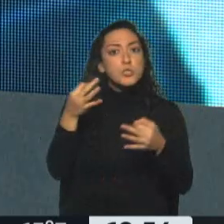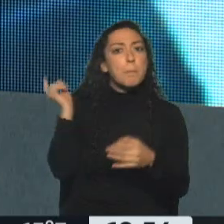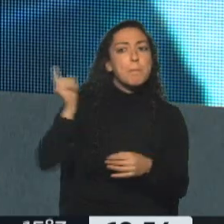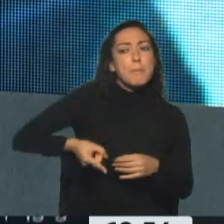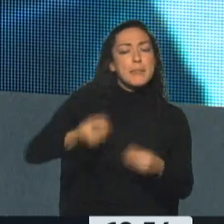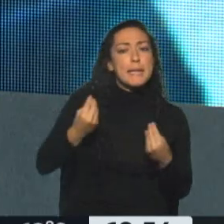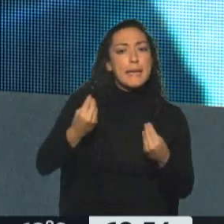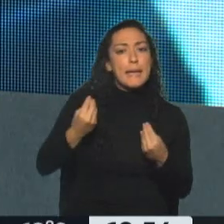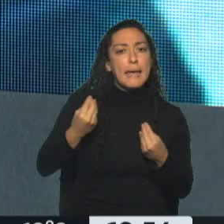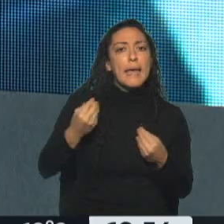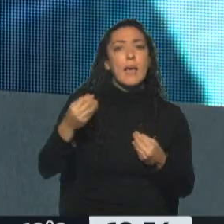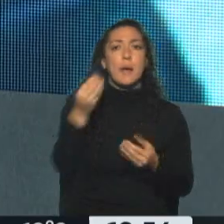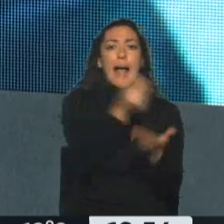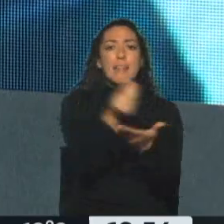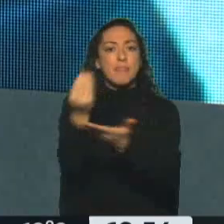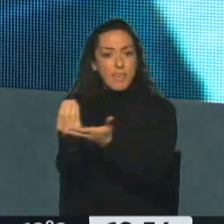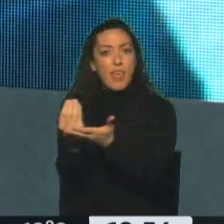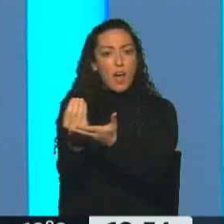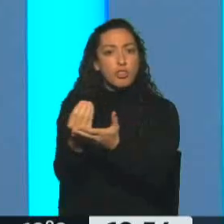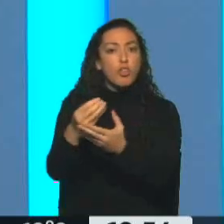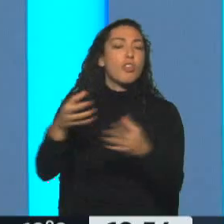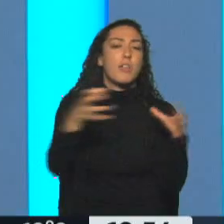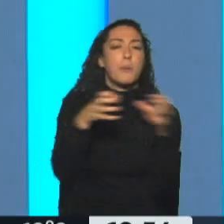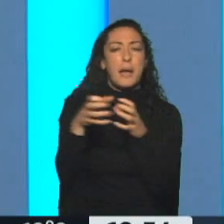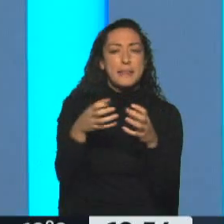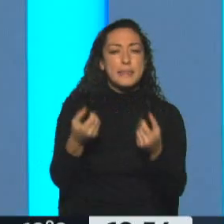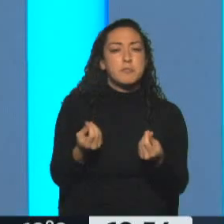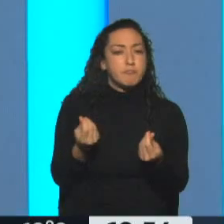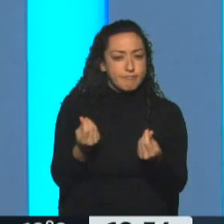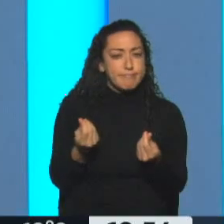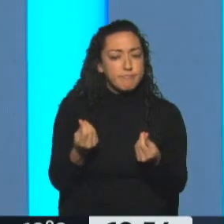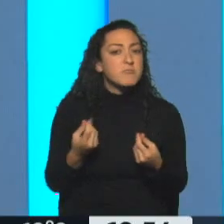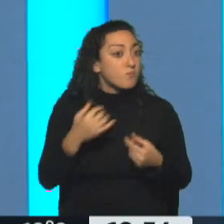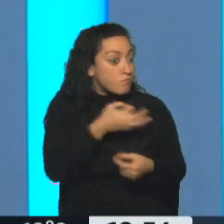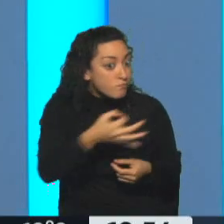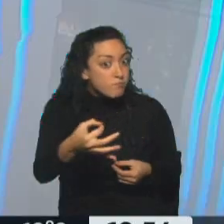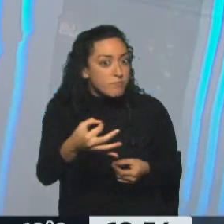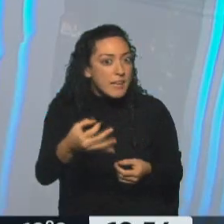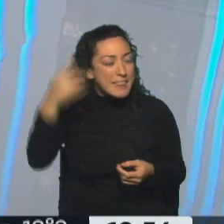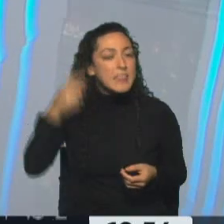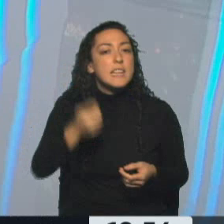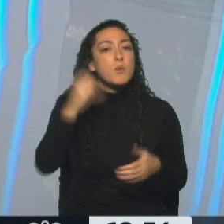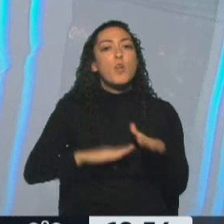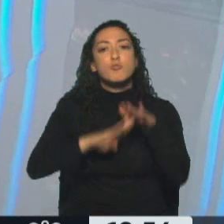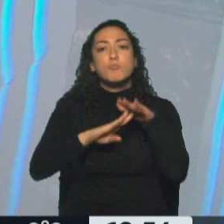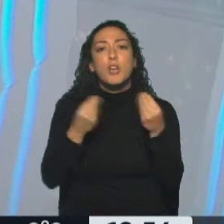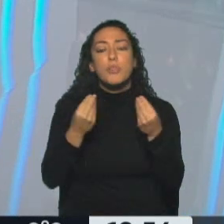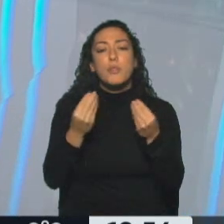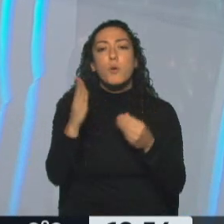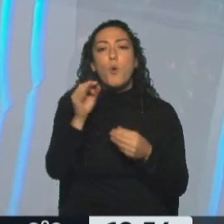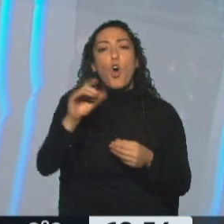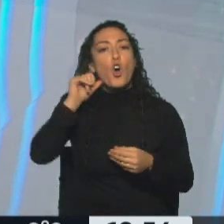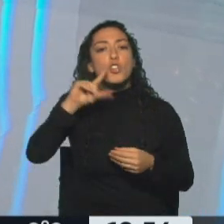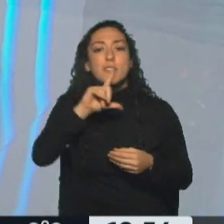a hacer debate. Leticia Martínez, ¿de qué se trata esto? Sí, exactamente, así lo consideró el Tribunal Superior de Bogotá. ¿Por qué